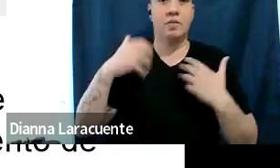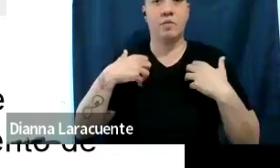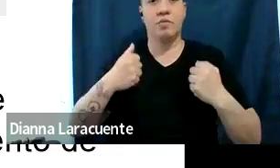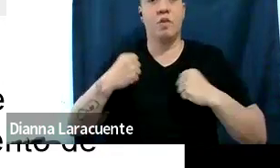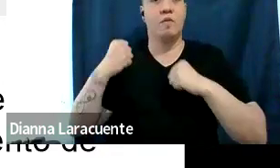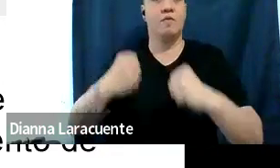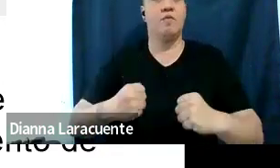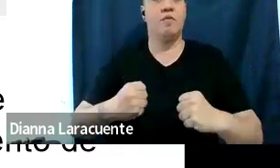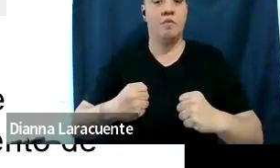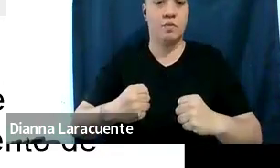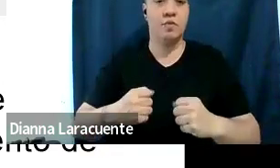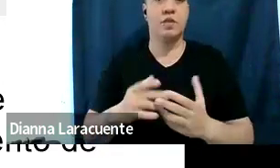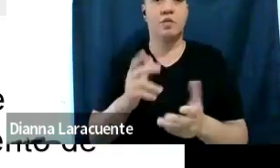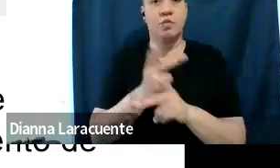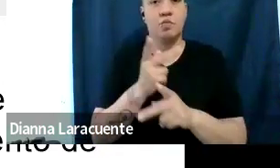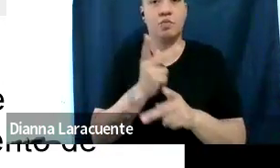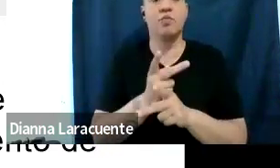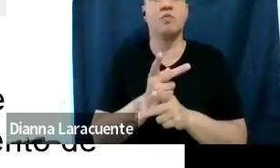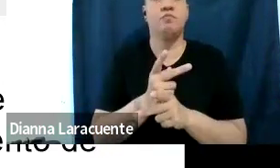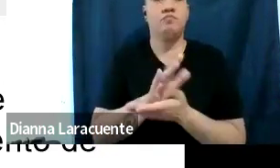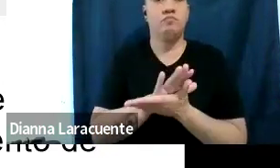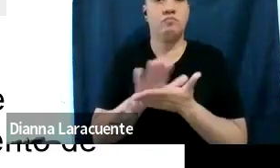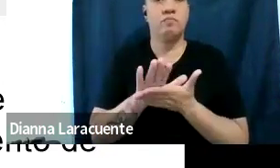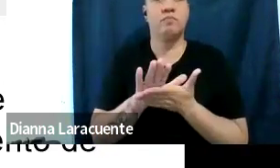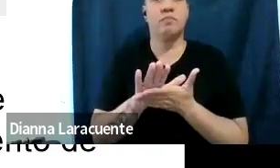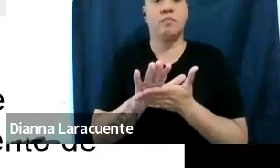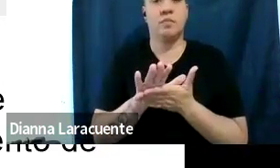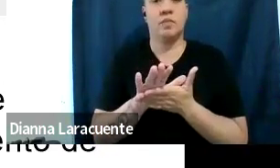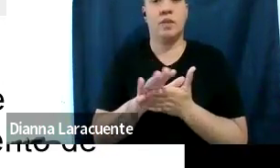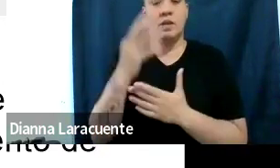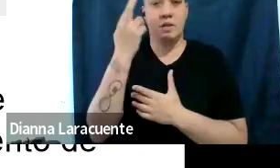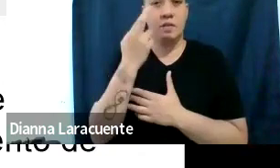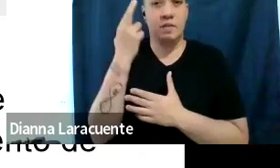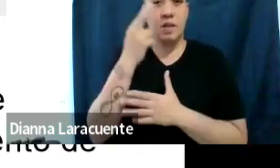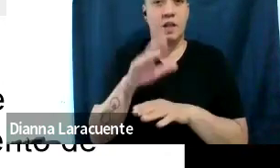corpulento, sólido, cauteloso, prudente, mesurado,